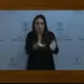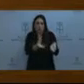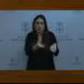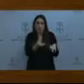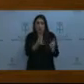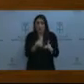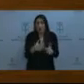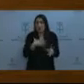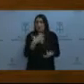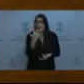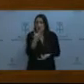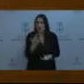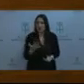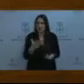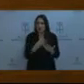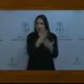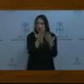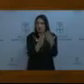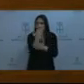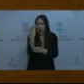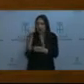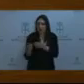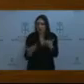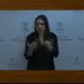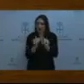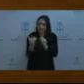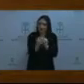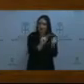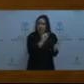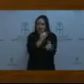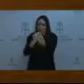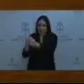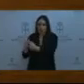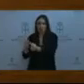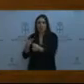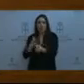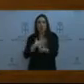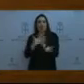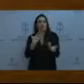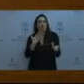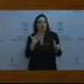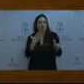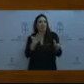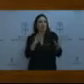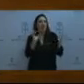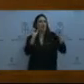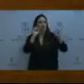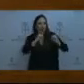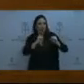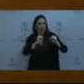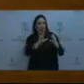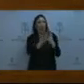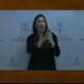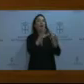perder porque en torno a una jornada y a través del diálogo se pudiesen llegar a puntos de acuerdo y a puntos de entendimiento sobre